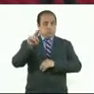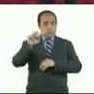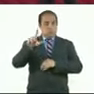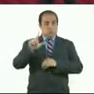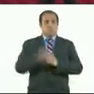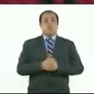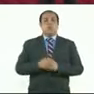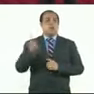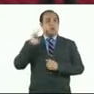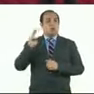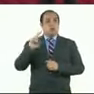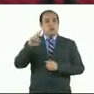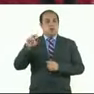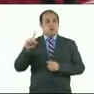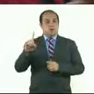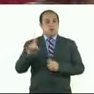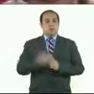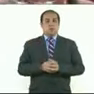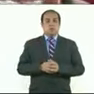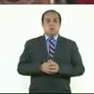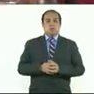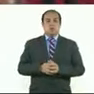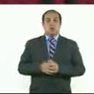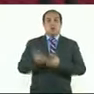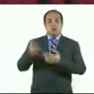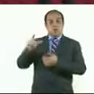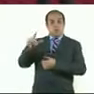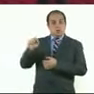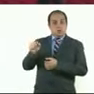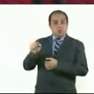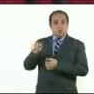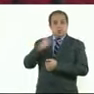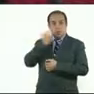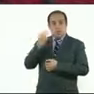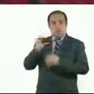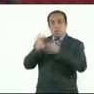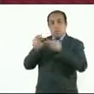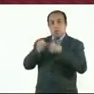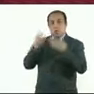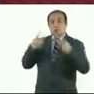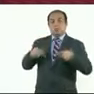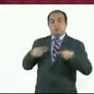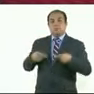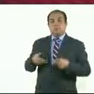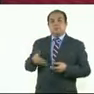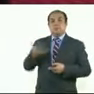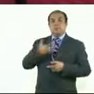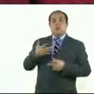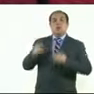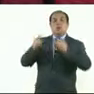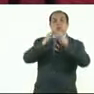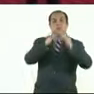Adorno, de Ruido en la Red. Si quieres comentar, Carlos, cuántas personas están en albergue igual para…